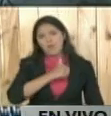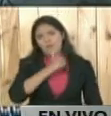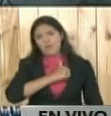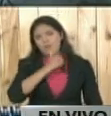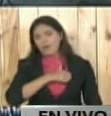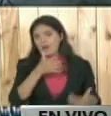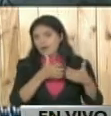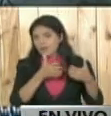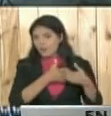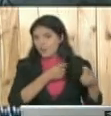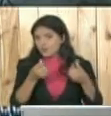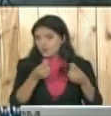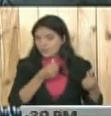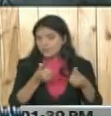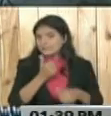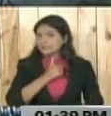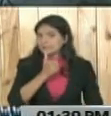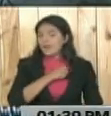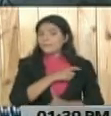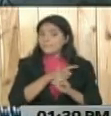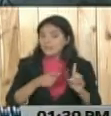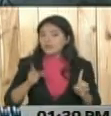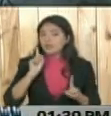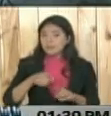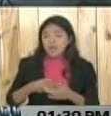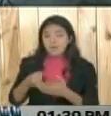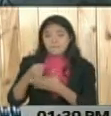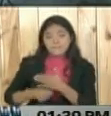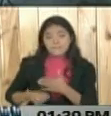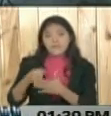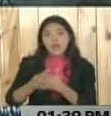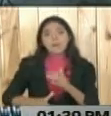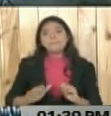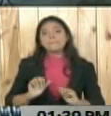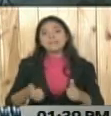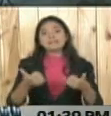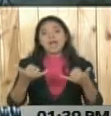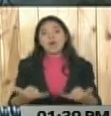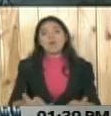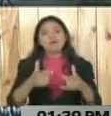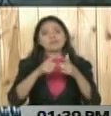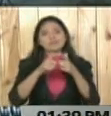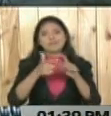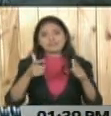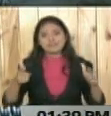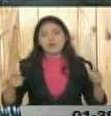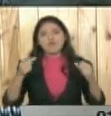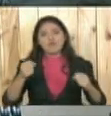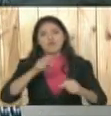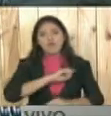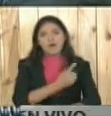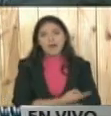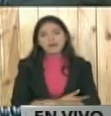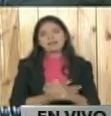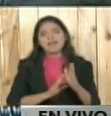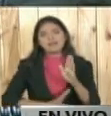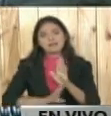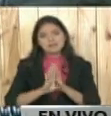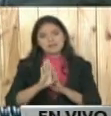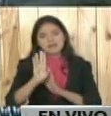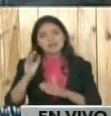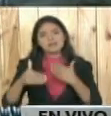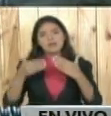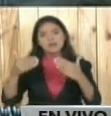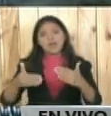guerra económica, estamos empeñados en empezar un ciclo de expansión de fuerzas, de crecimiento y